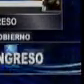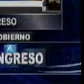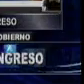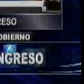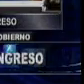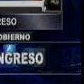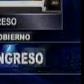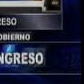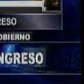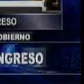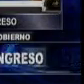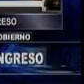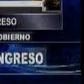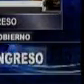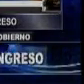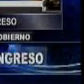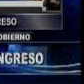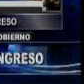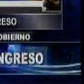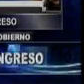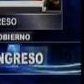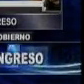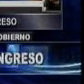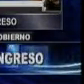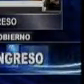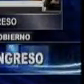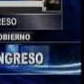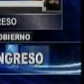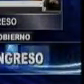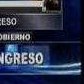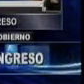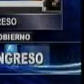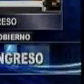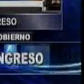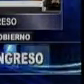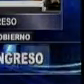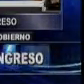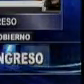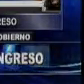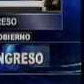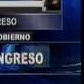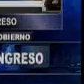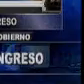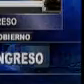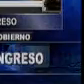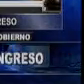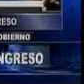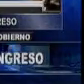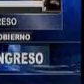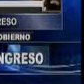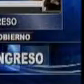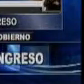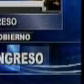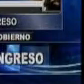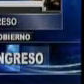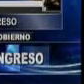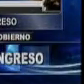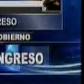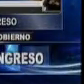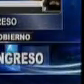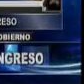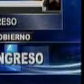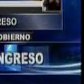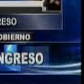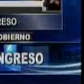las 9:40 de la mañana se dio inicio a esta sesión del pleno del Congreso, donde el gabinete ministerial de Salomón Lerner expone